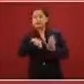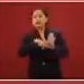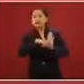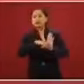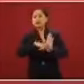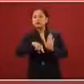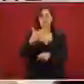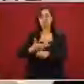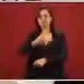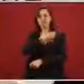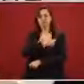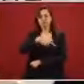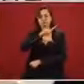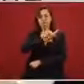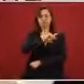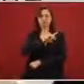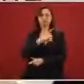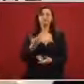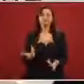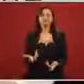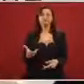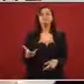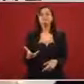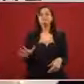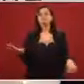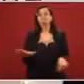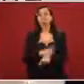vaya mal a México. Hay que informar